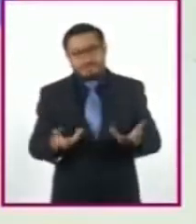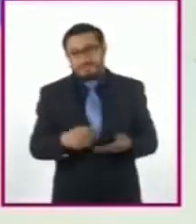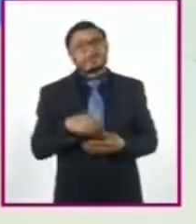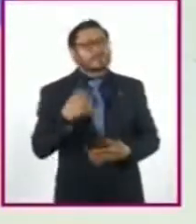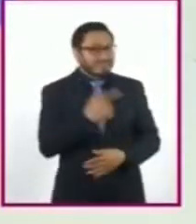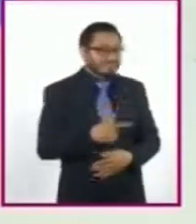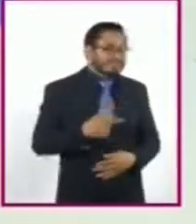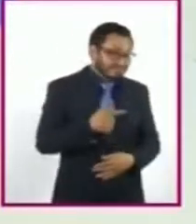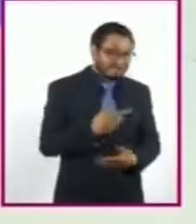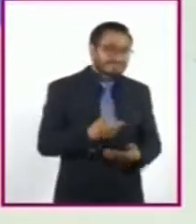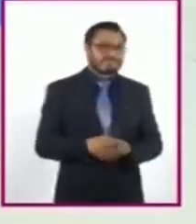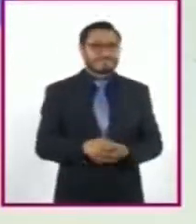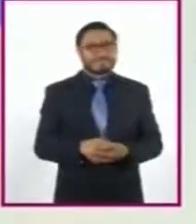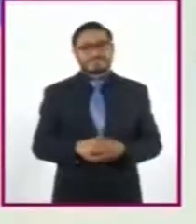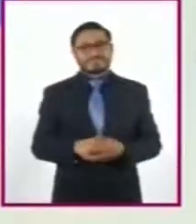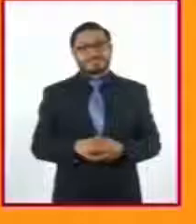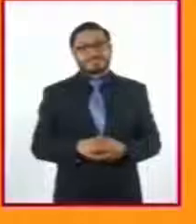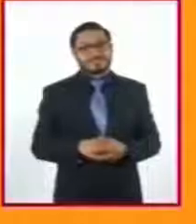y placenteras.